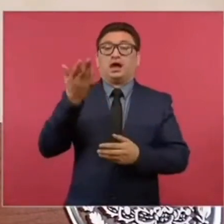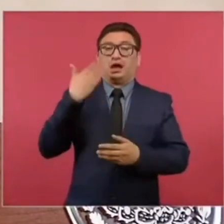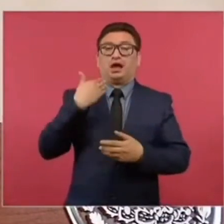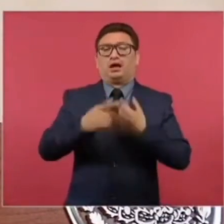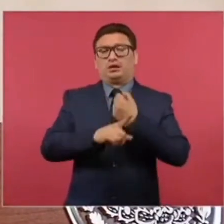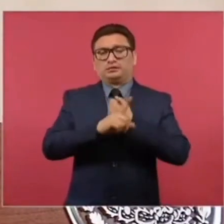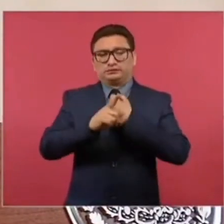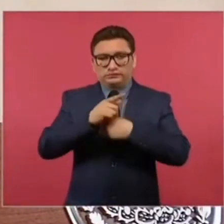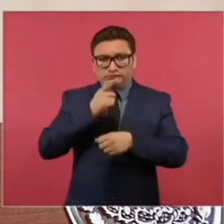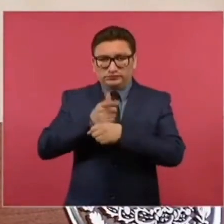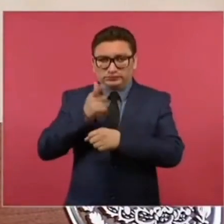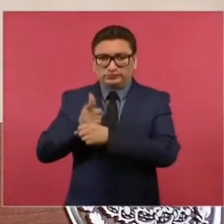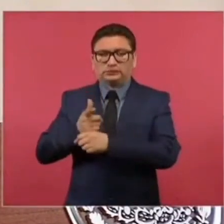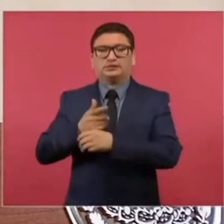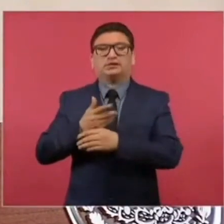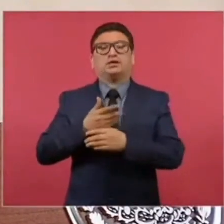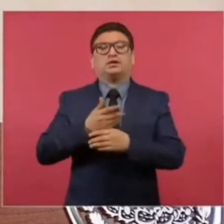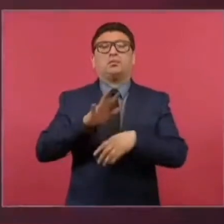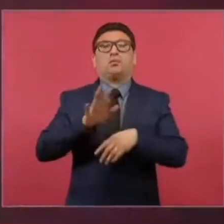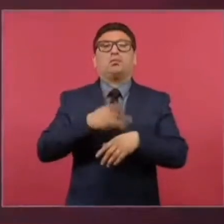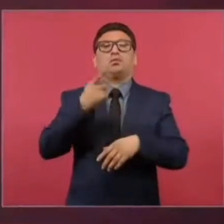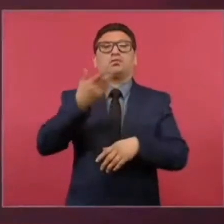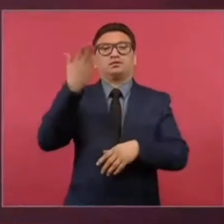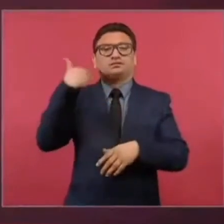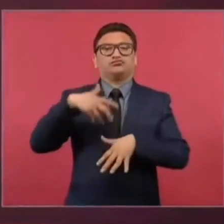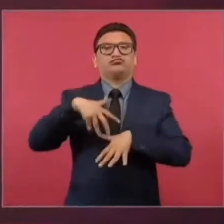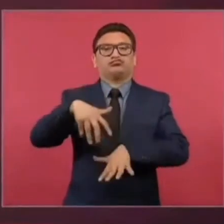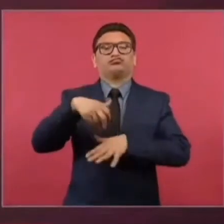porque por la protesta